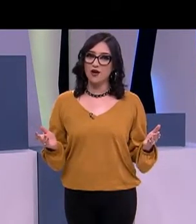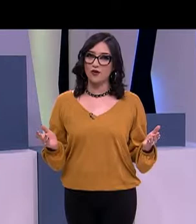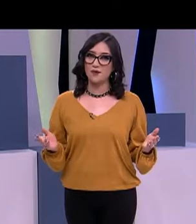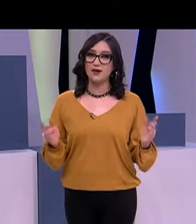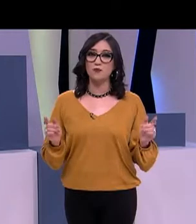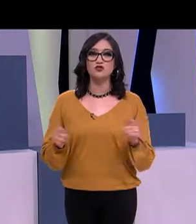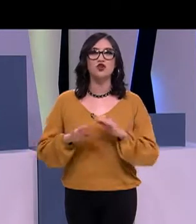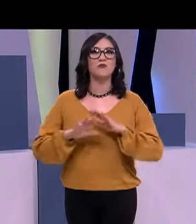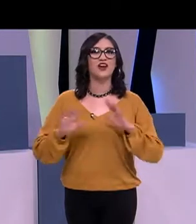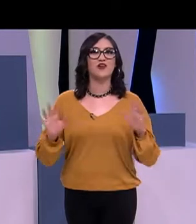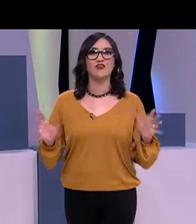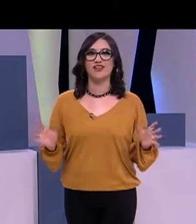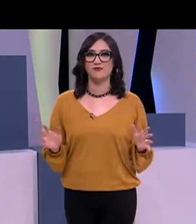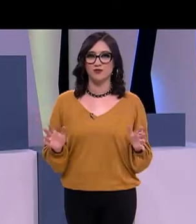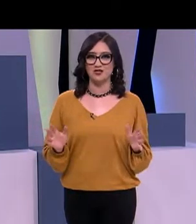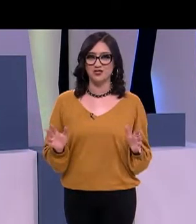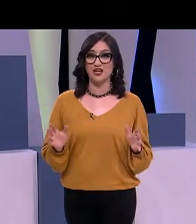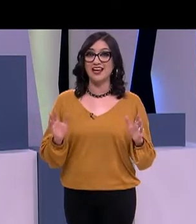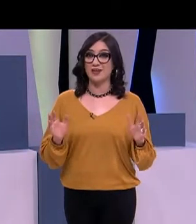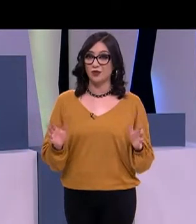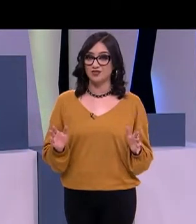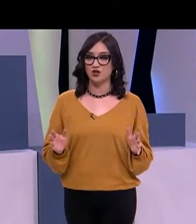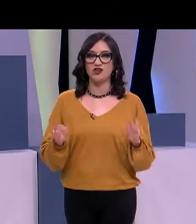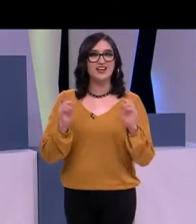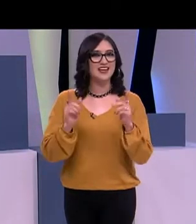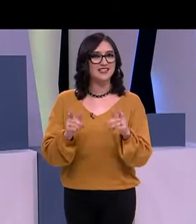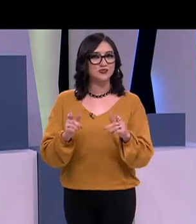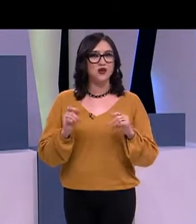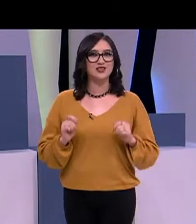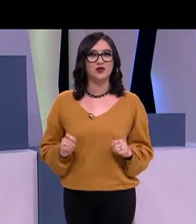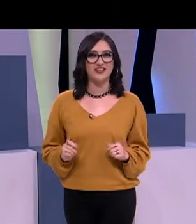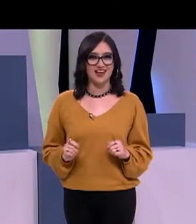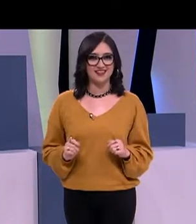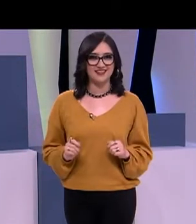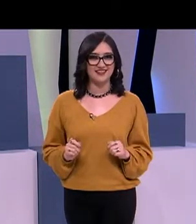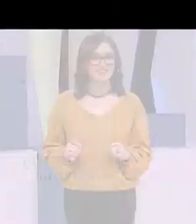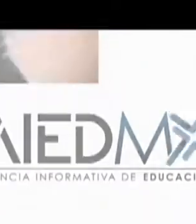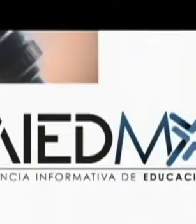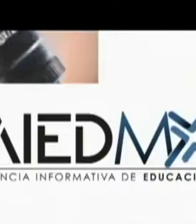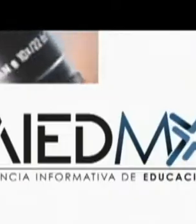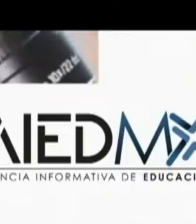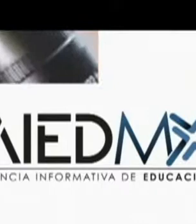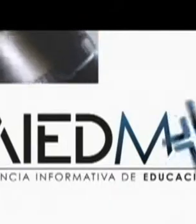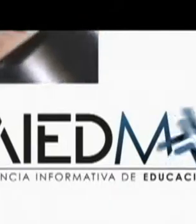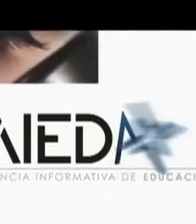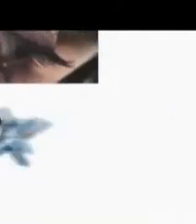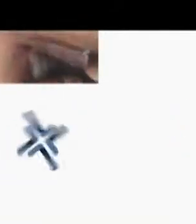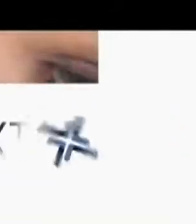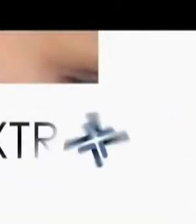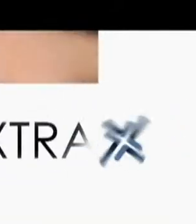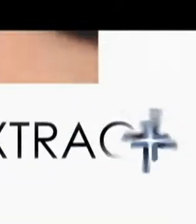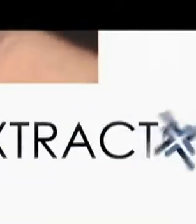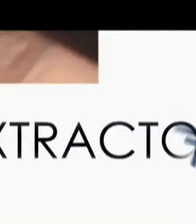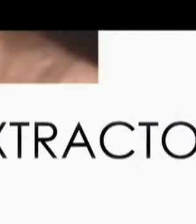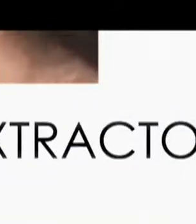siguiente media hora veremos lo mejor de la información en educación y su actualidad.